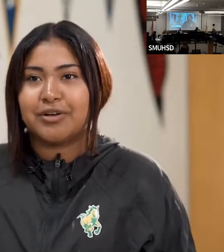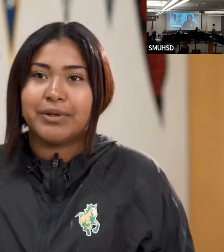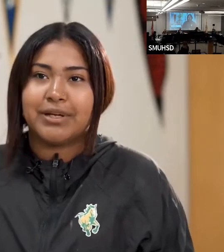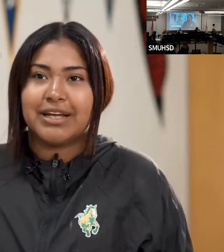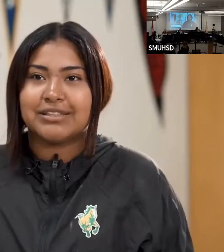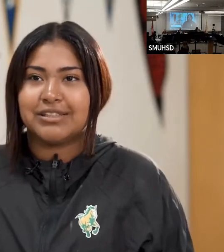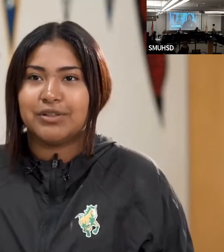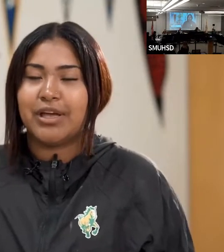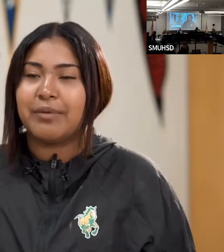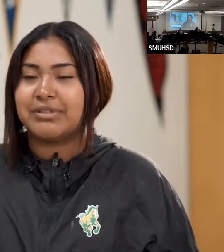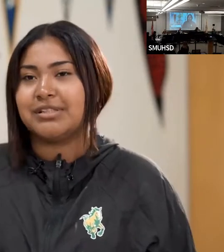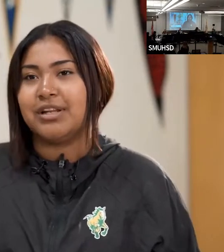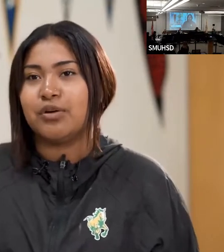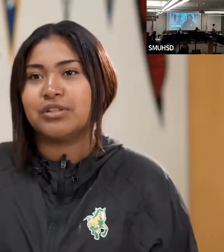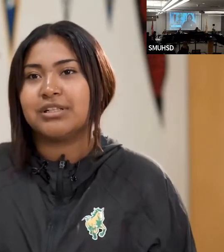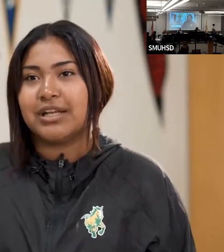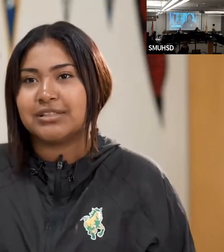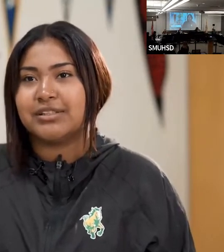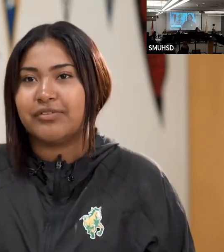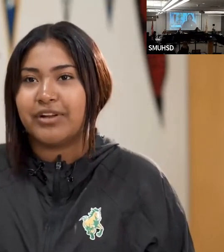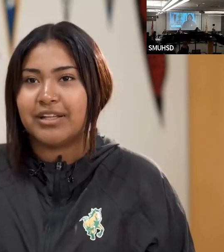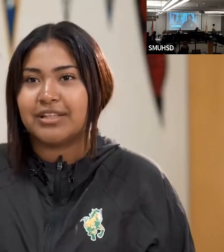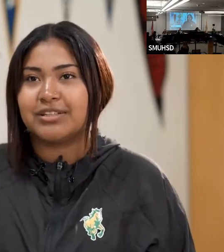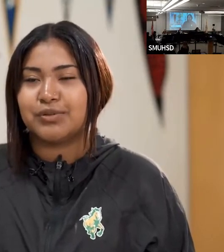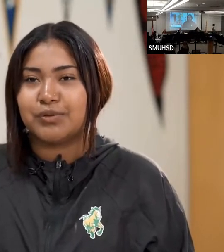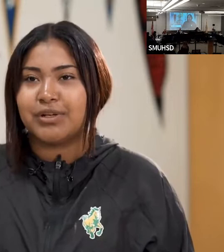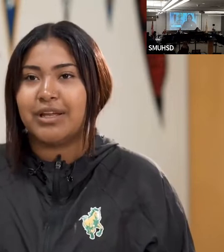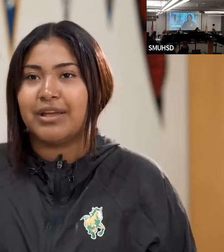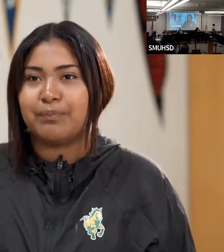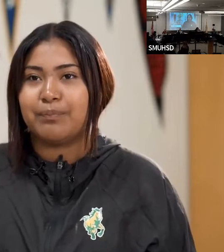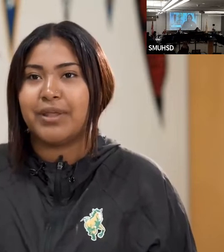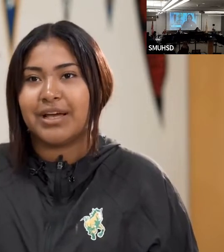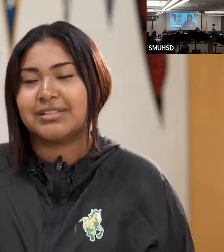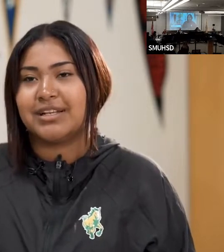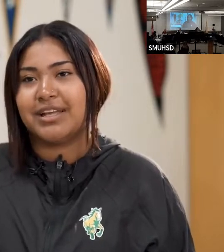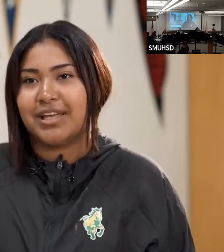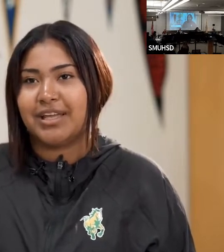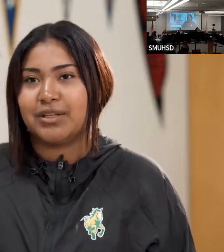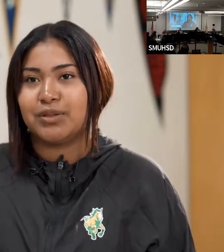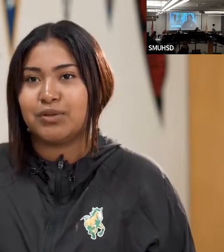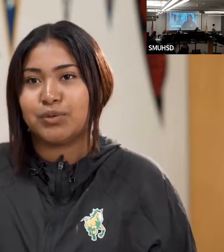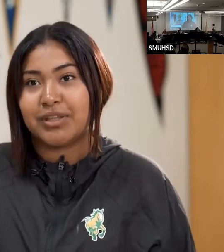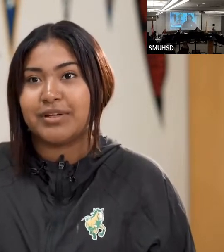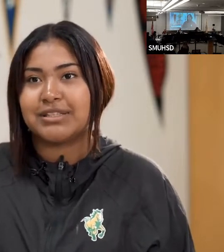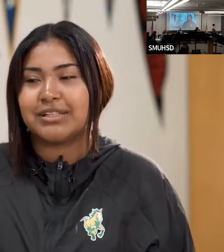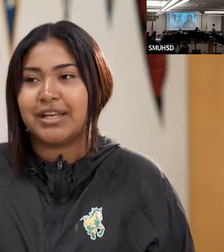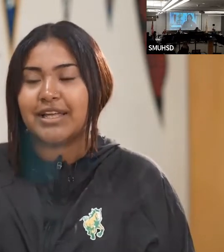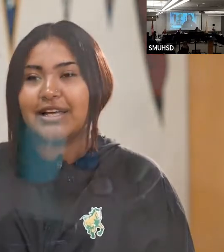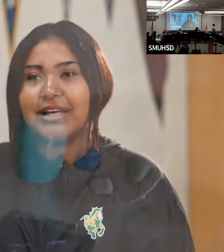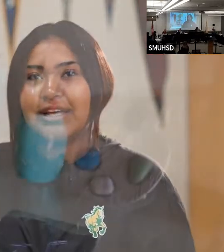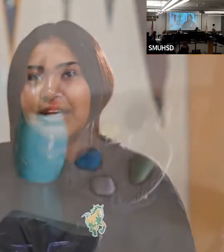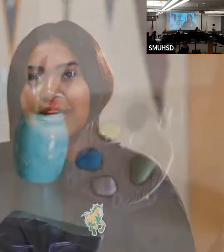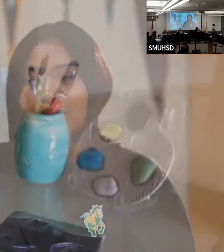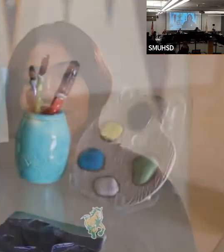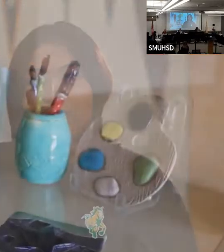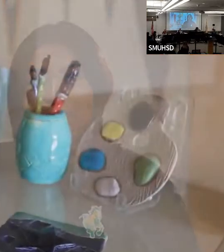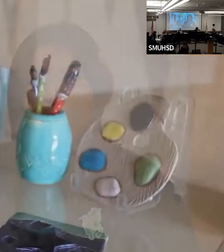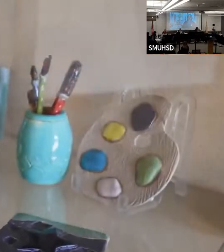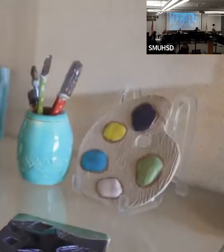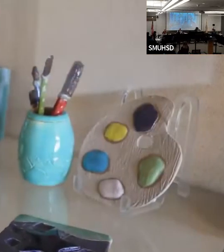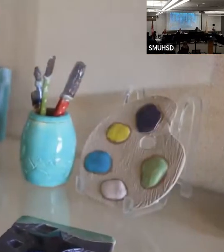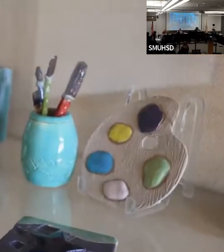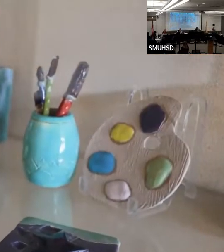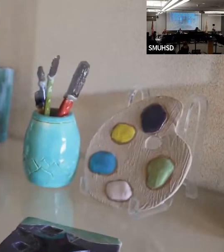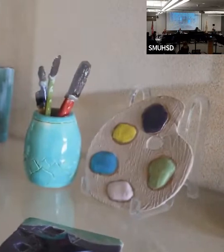solo quiere estar como en clases, sino que hay veces tener otras clases diferentes o que puedan hacer de que tú te diviertas en ella. Yo